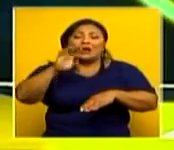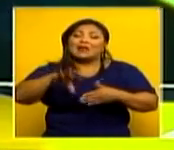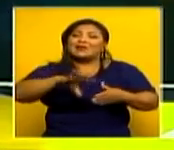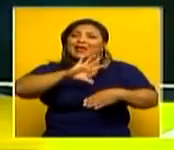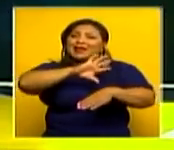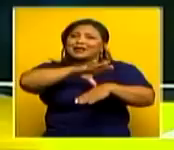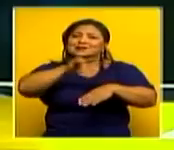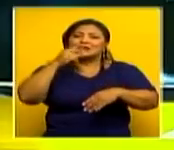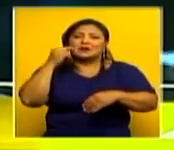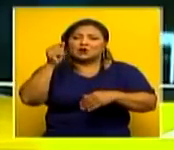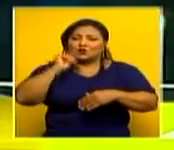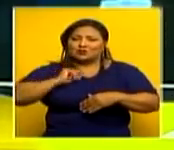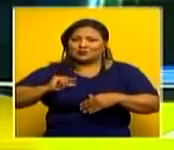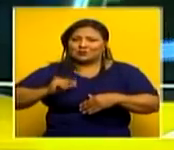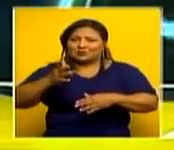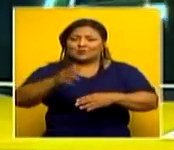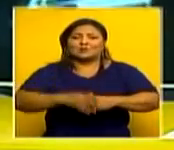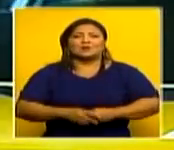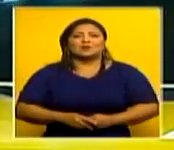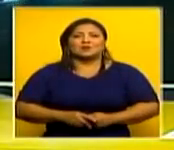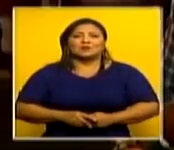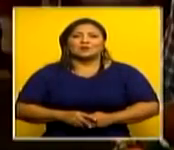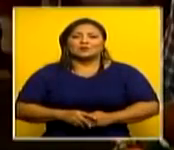con los detalles.